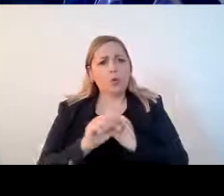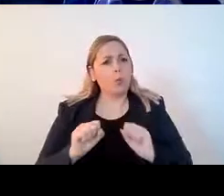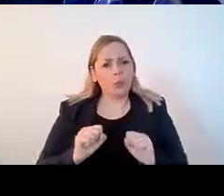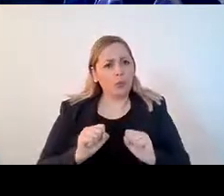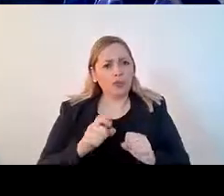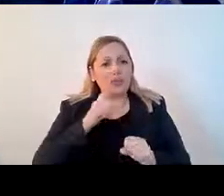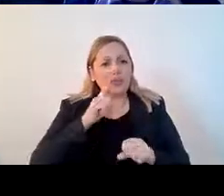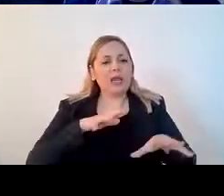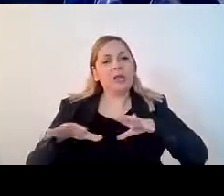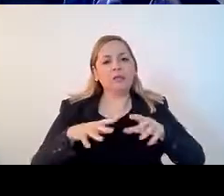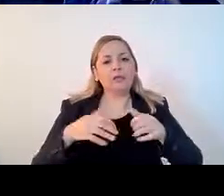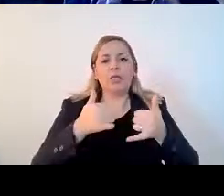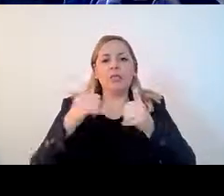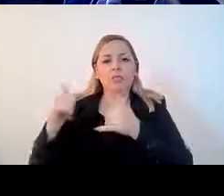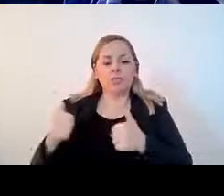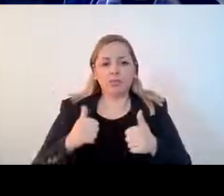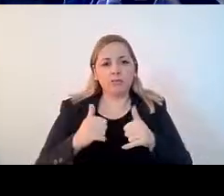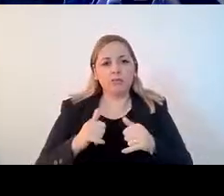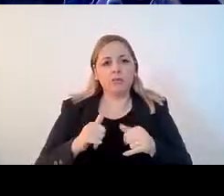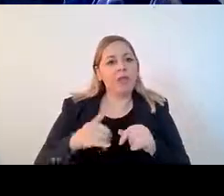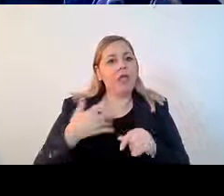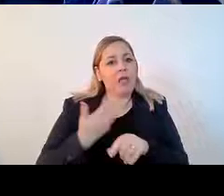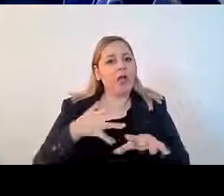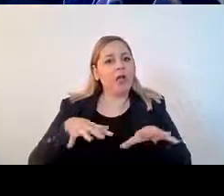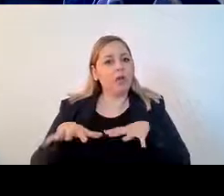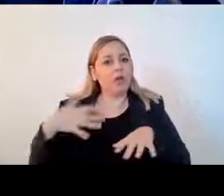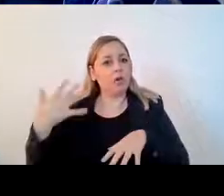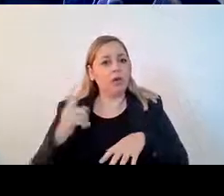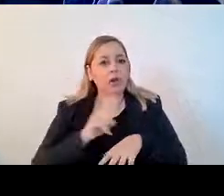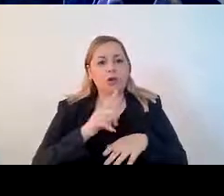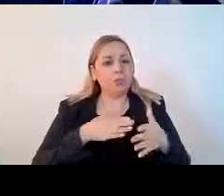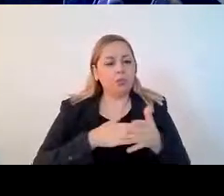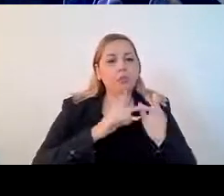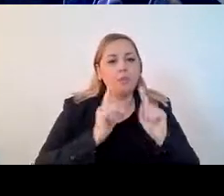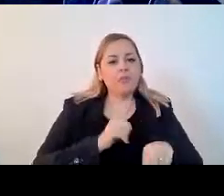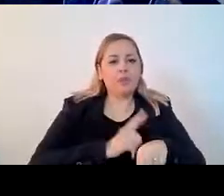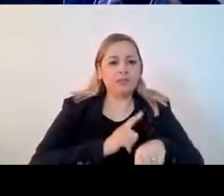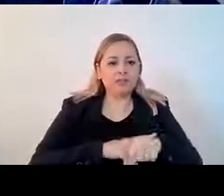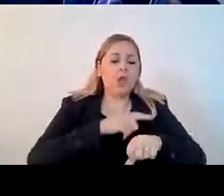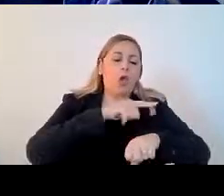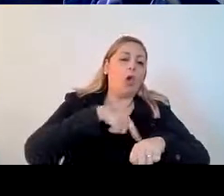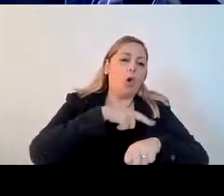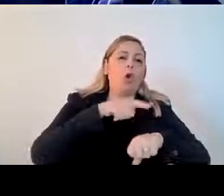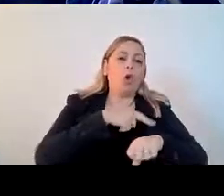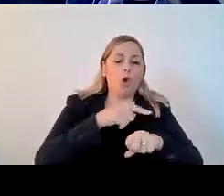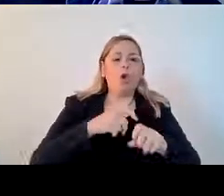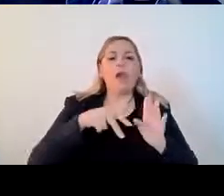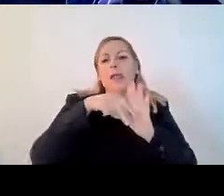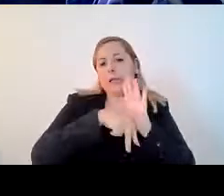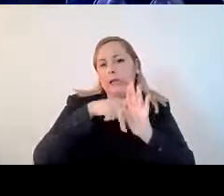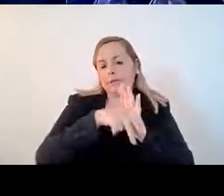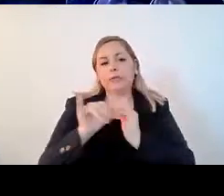una actividad divertida, aunque haya cosas importantes que hacer. No se detienen cuando debiera hacerlo y pasa horas en Netflix,